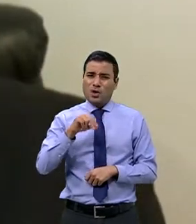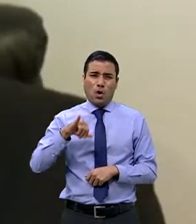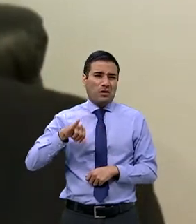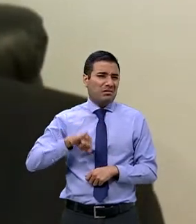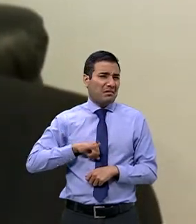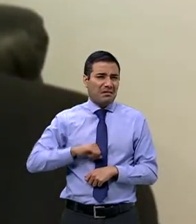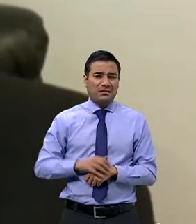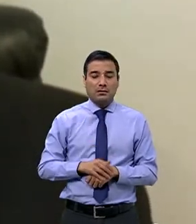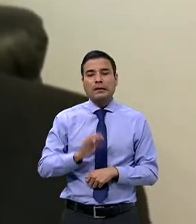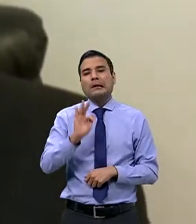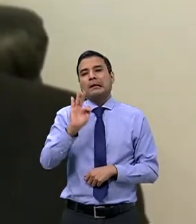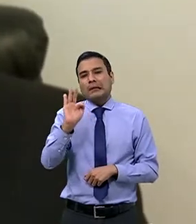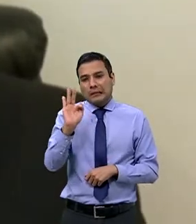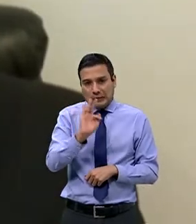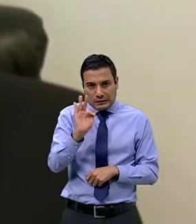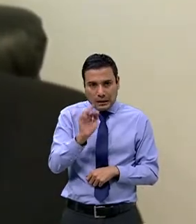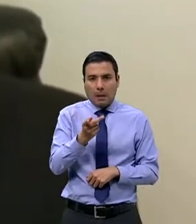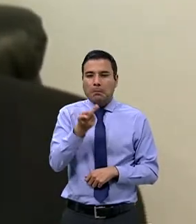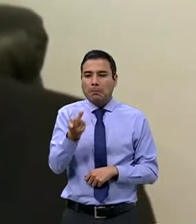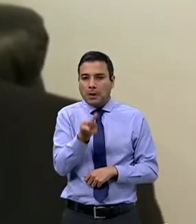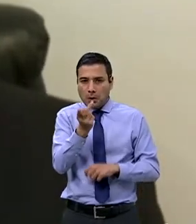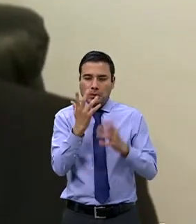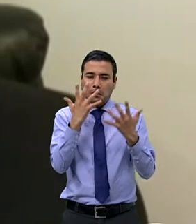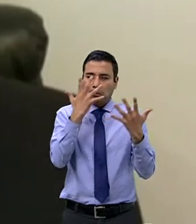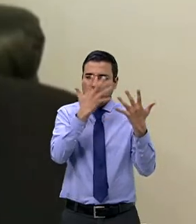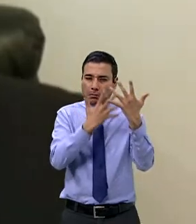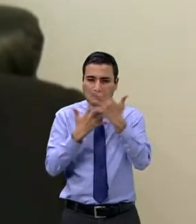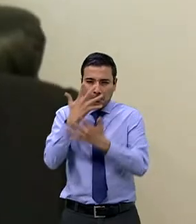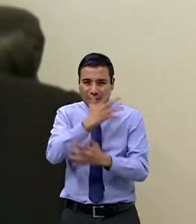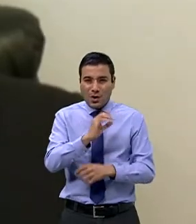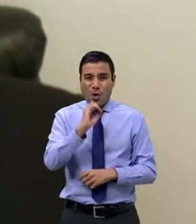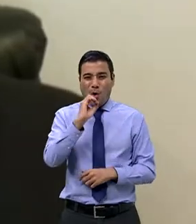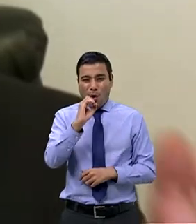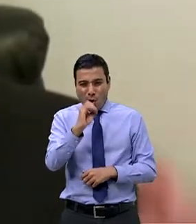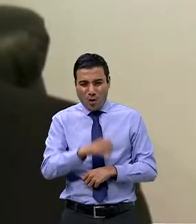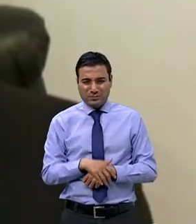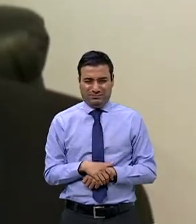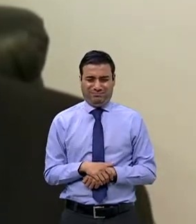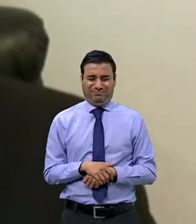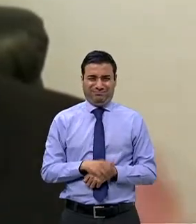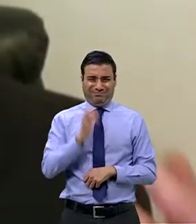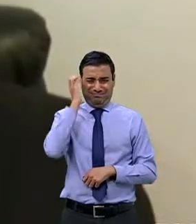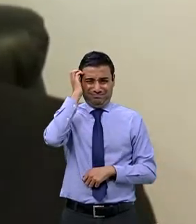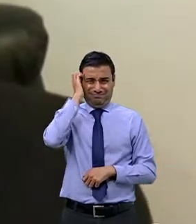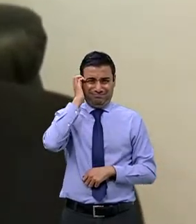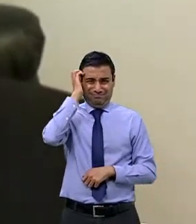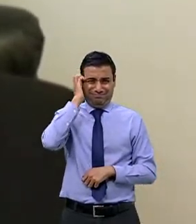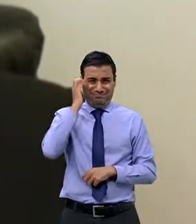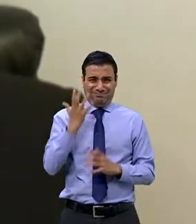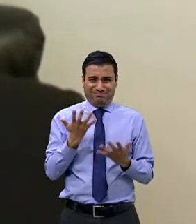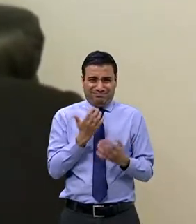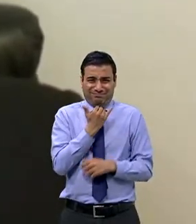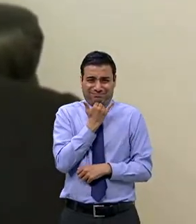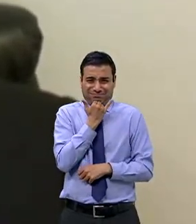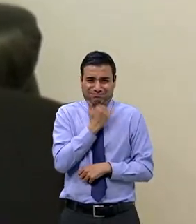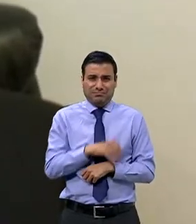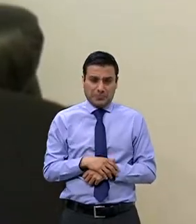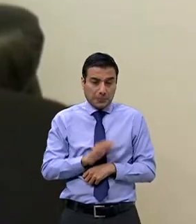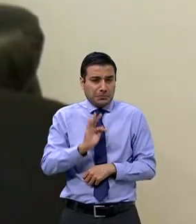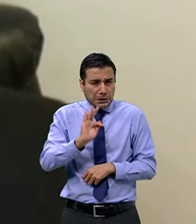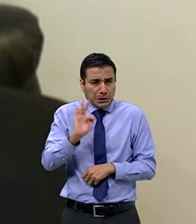rebuscada tal vez por la pregunta tan difícil de poder discernir de poder asimilar de poder entender tal